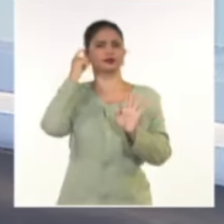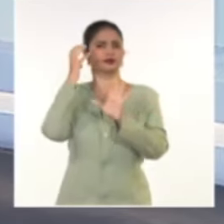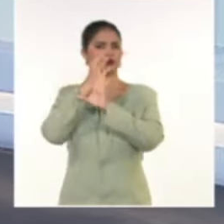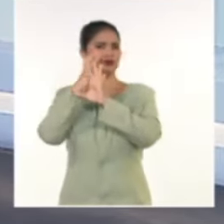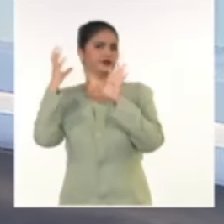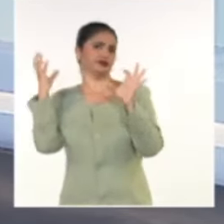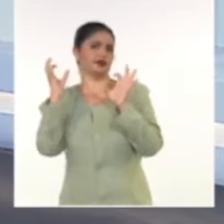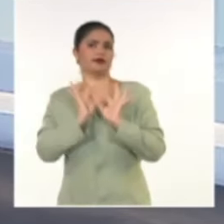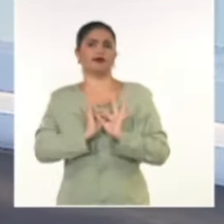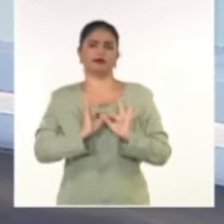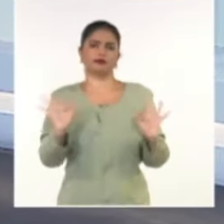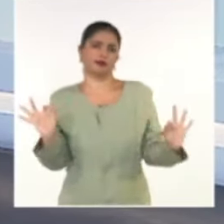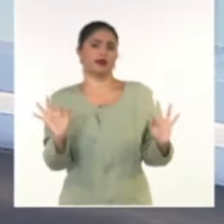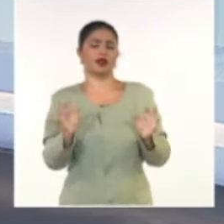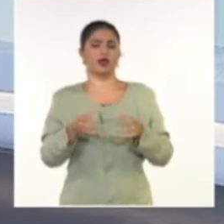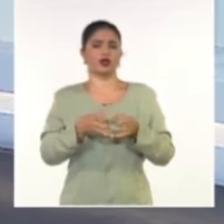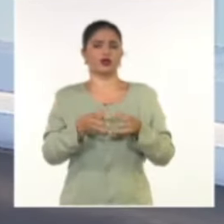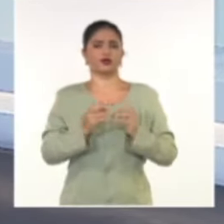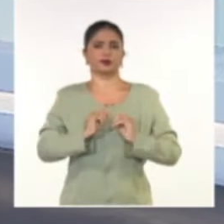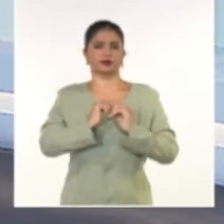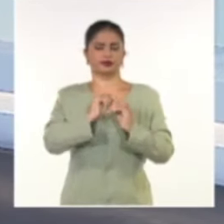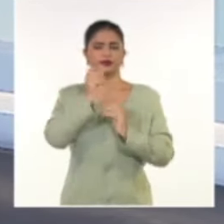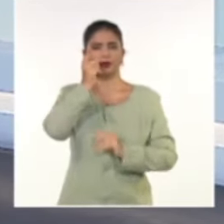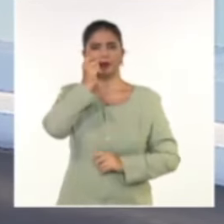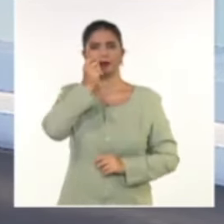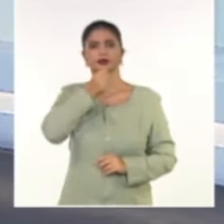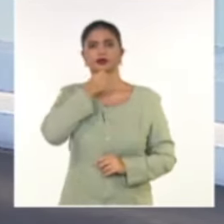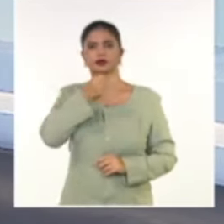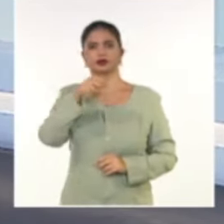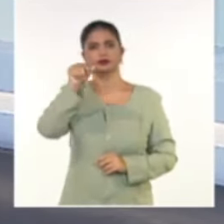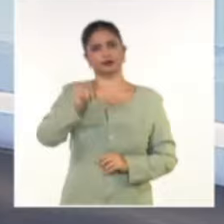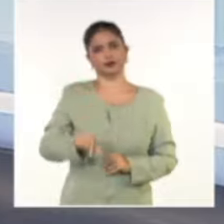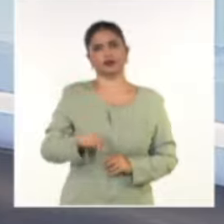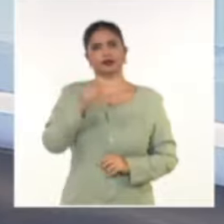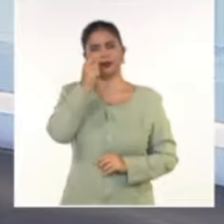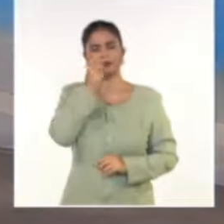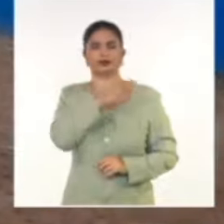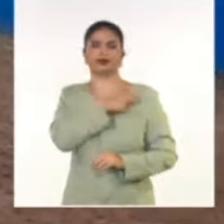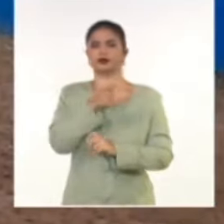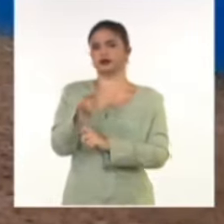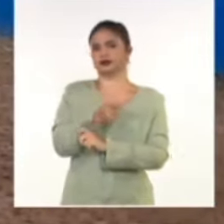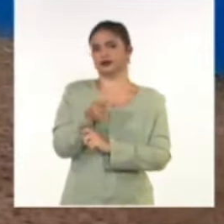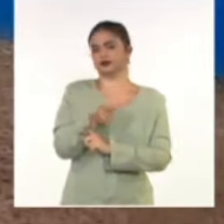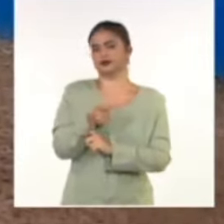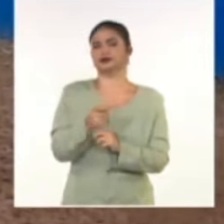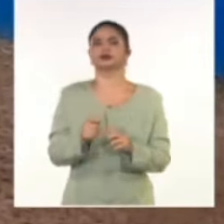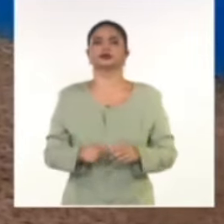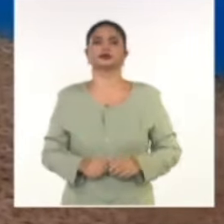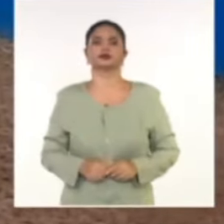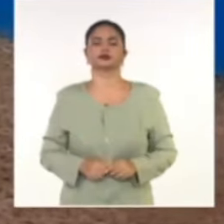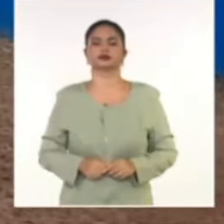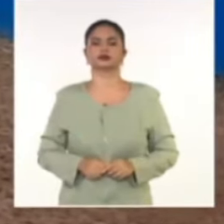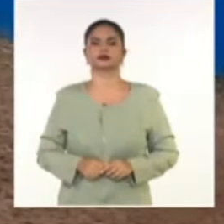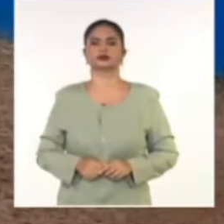grupo de lanzadores, el colega Daniel Godoy obtuvo declaraciones del entrenador Reinier Madruga.